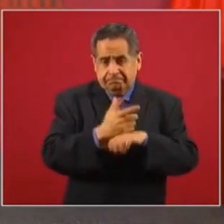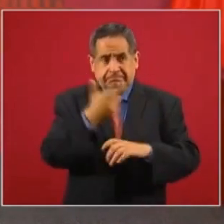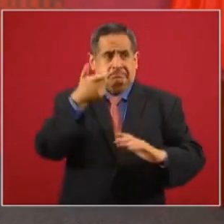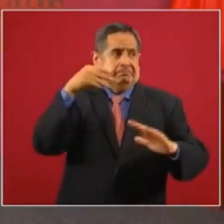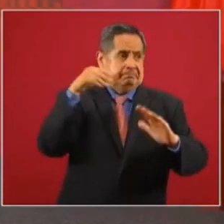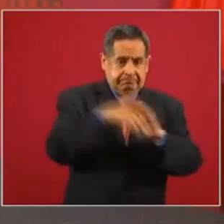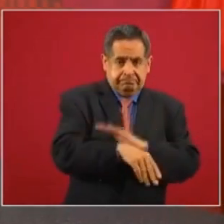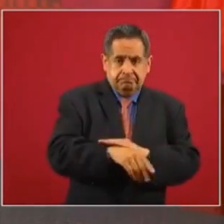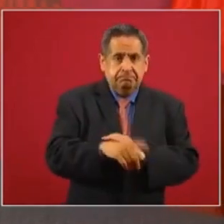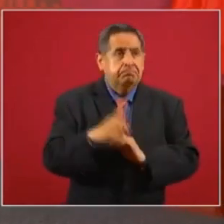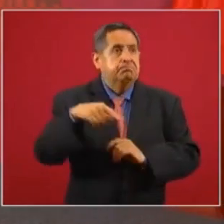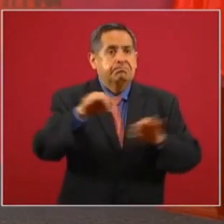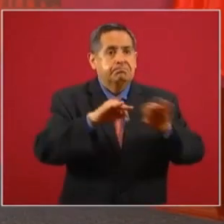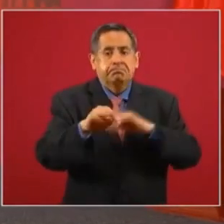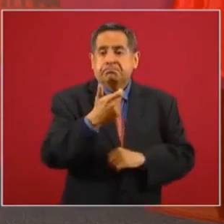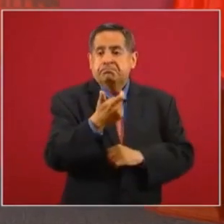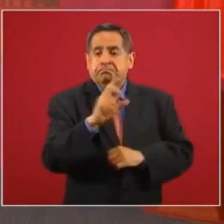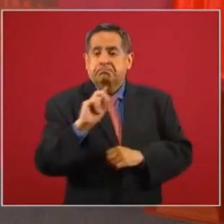Unidos.